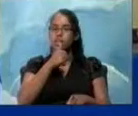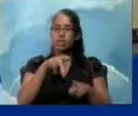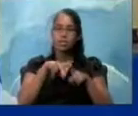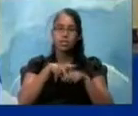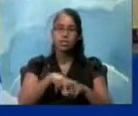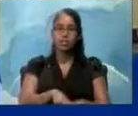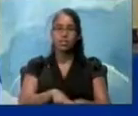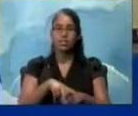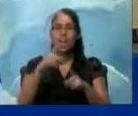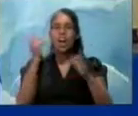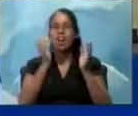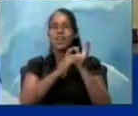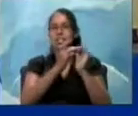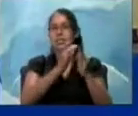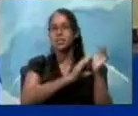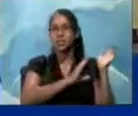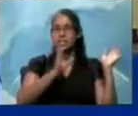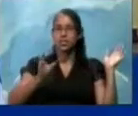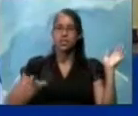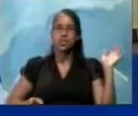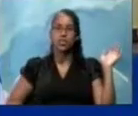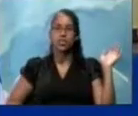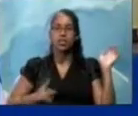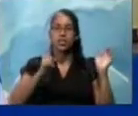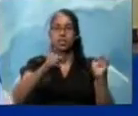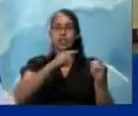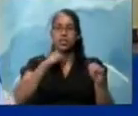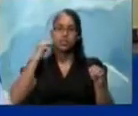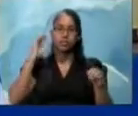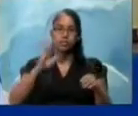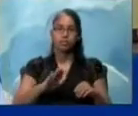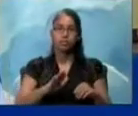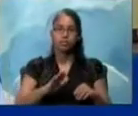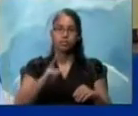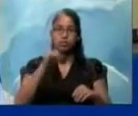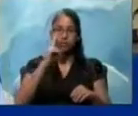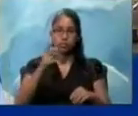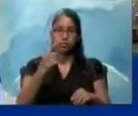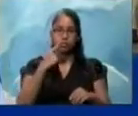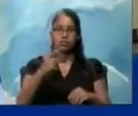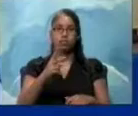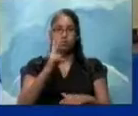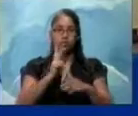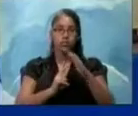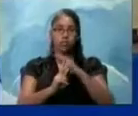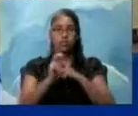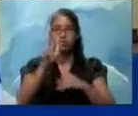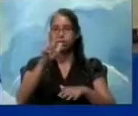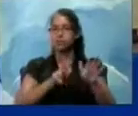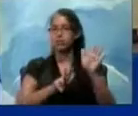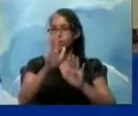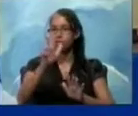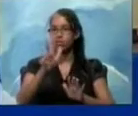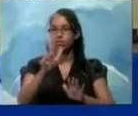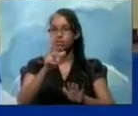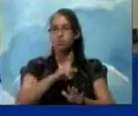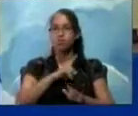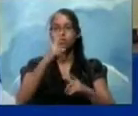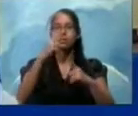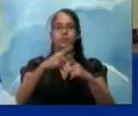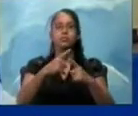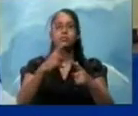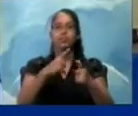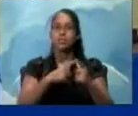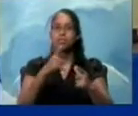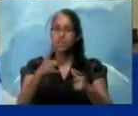condenó a Jesucristo a la muerte? Mira cómo dice el versículo 13.